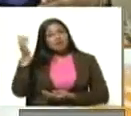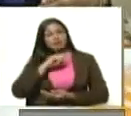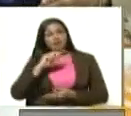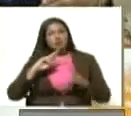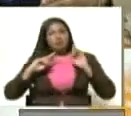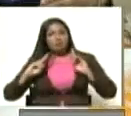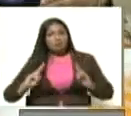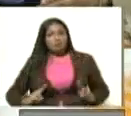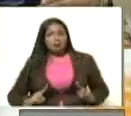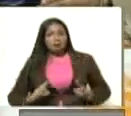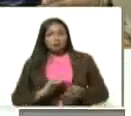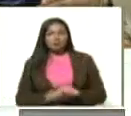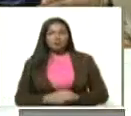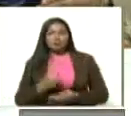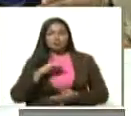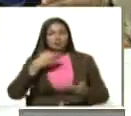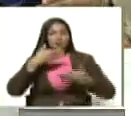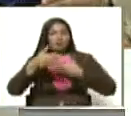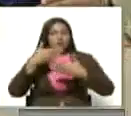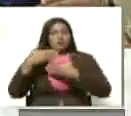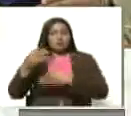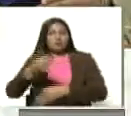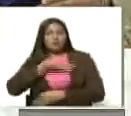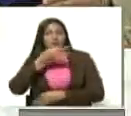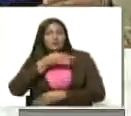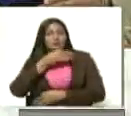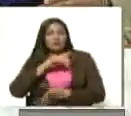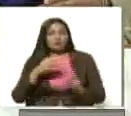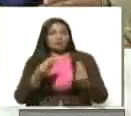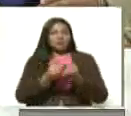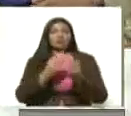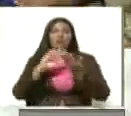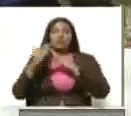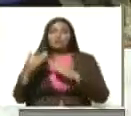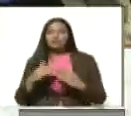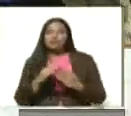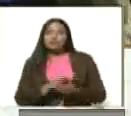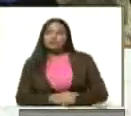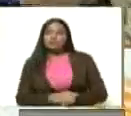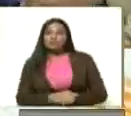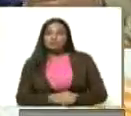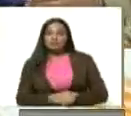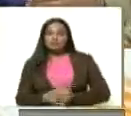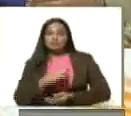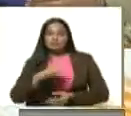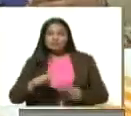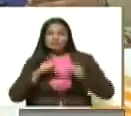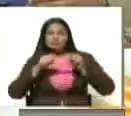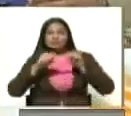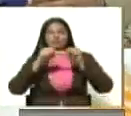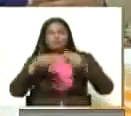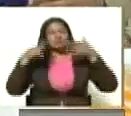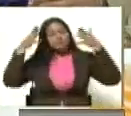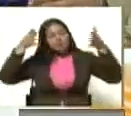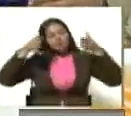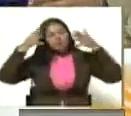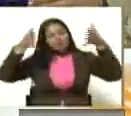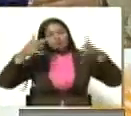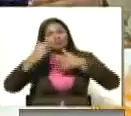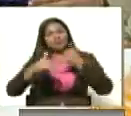humanos, que convivimos, que estamos en una sociedad, que somos parte de una comunidad. Entonces, es avanzar en el tema de formación para